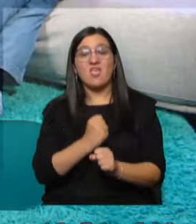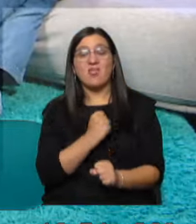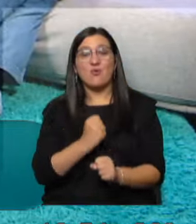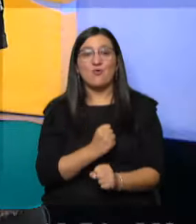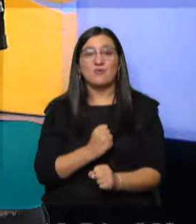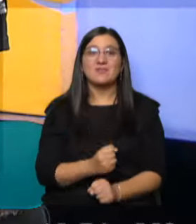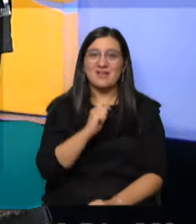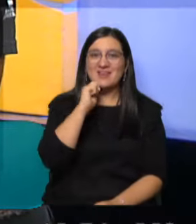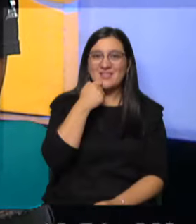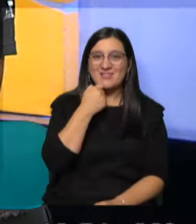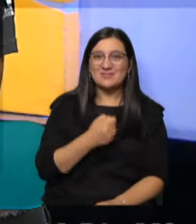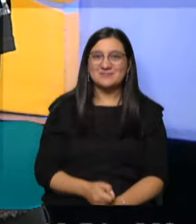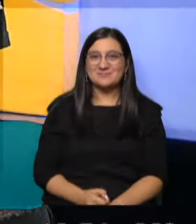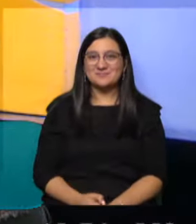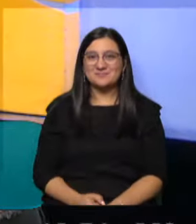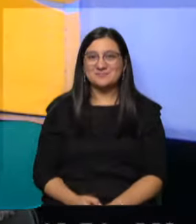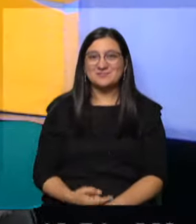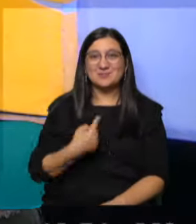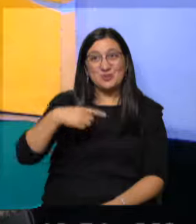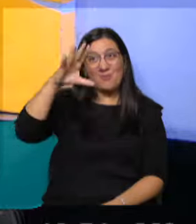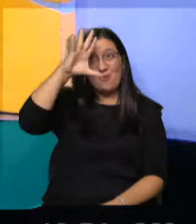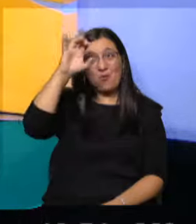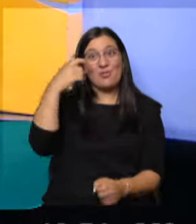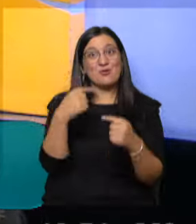Estaba lindo. Hay imágenes que se me vienen que no.